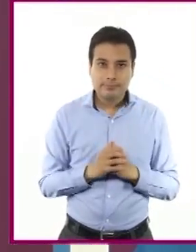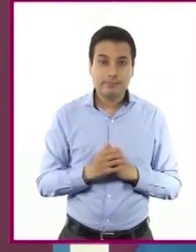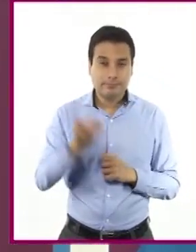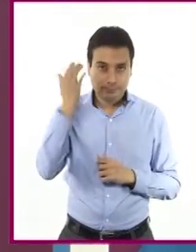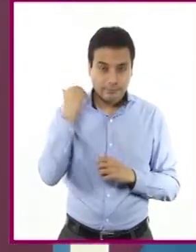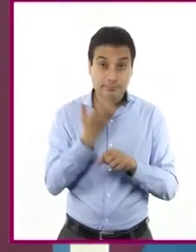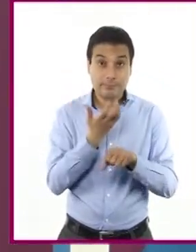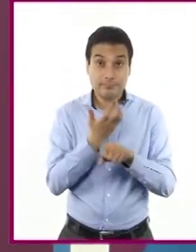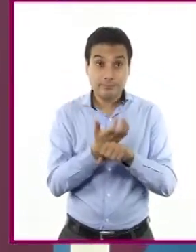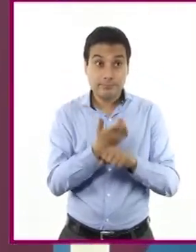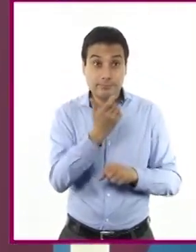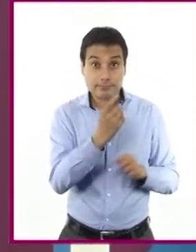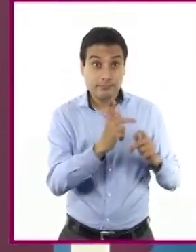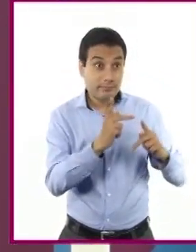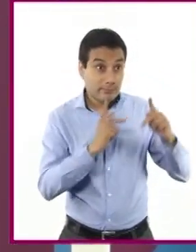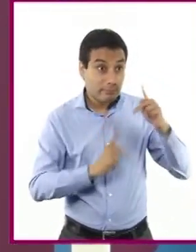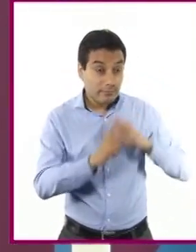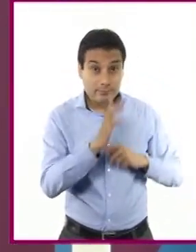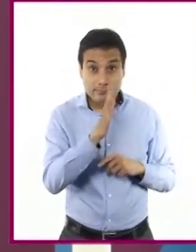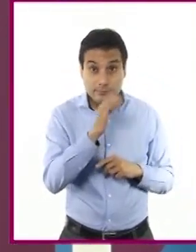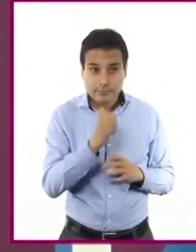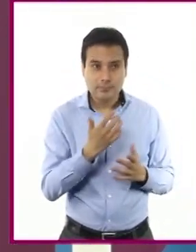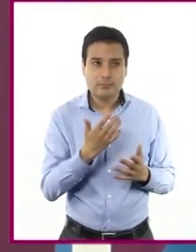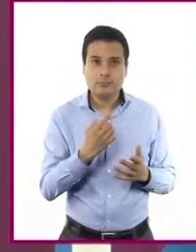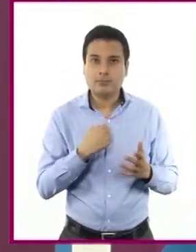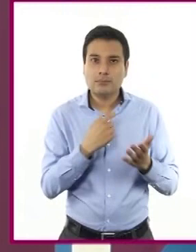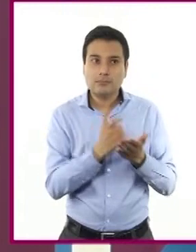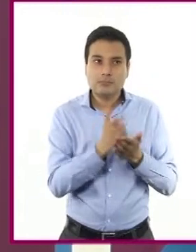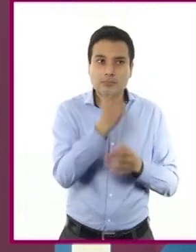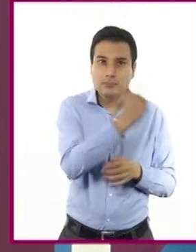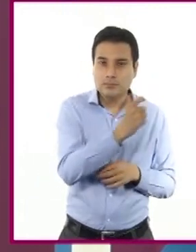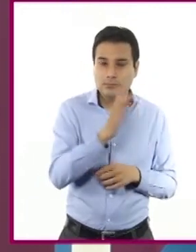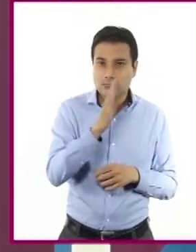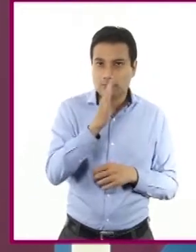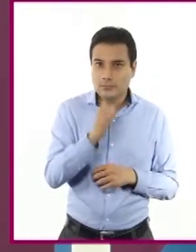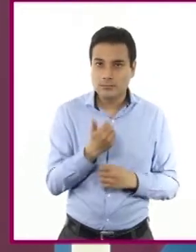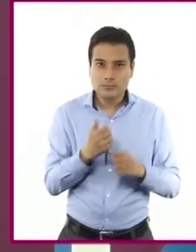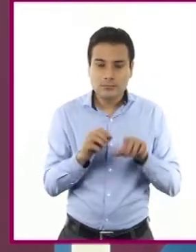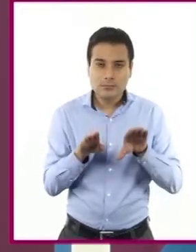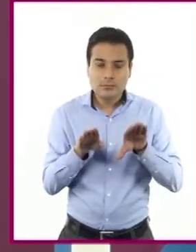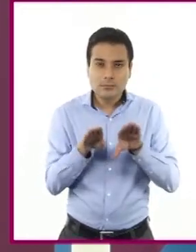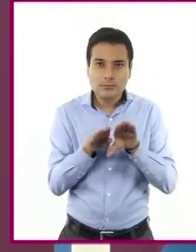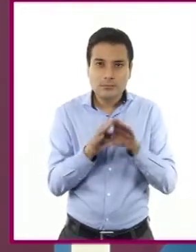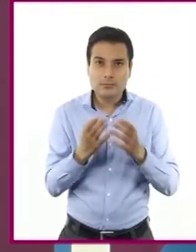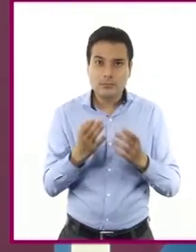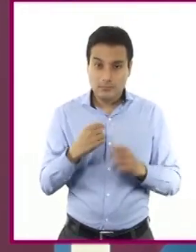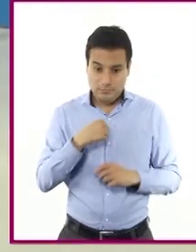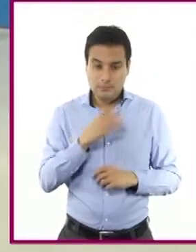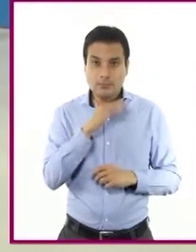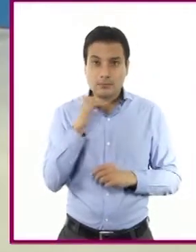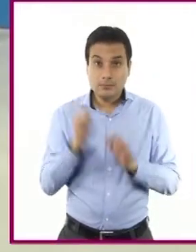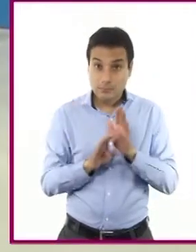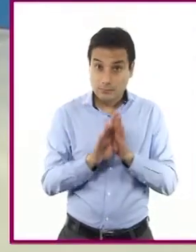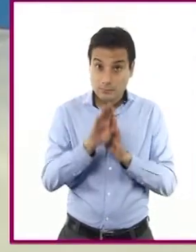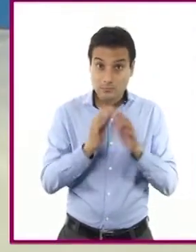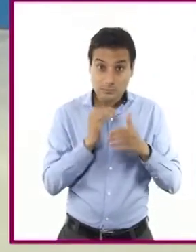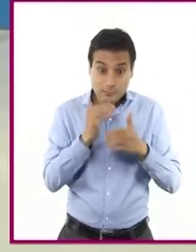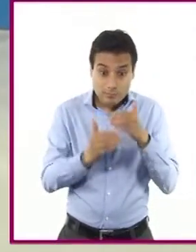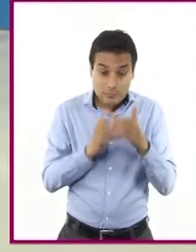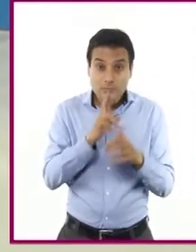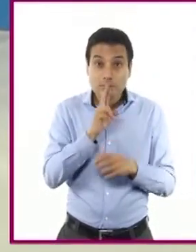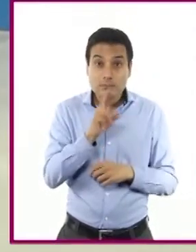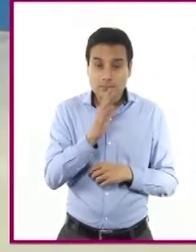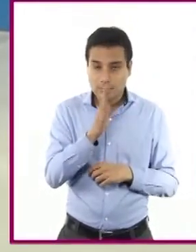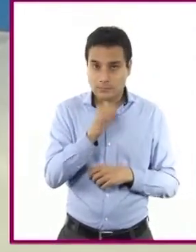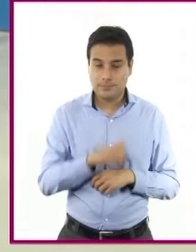país imposibilitaba tanto el pago de la deuda de la guerra como su propia recuperación económica. Antes